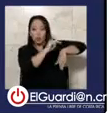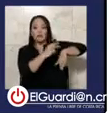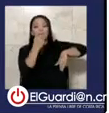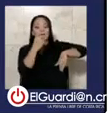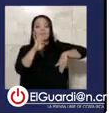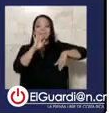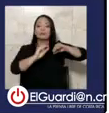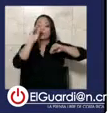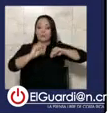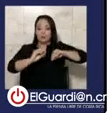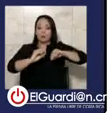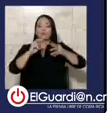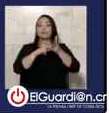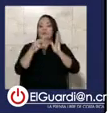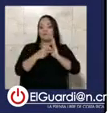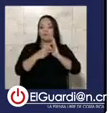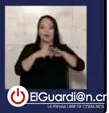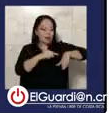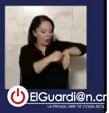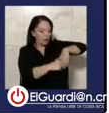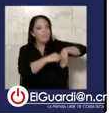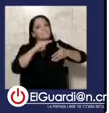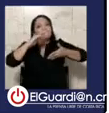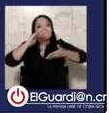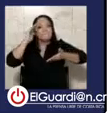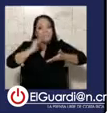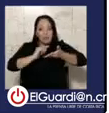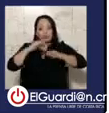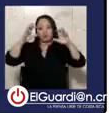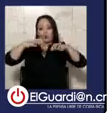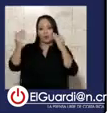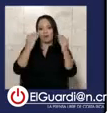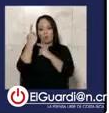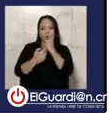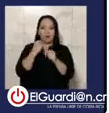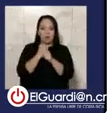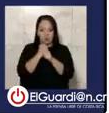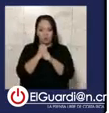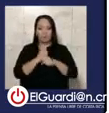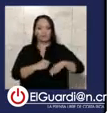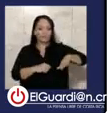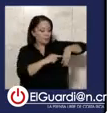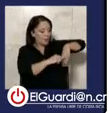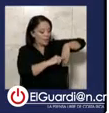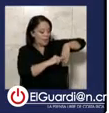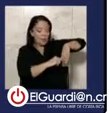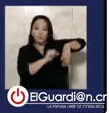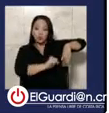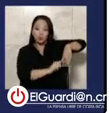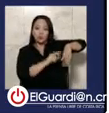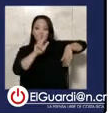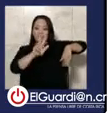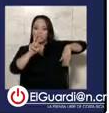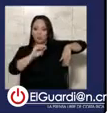sea, prácticamente en el Caribe hemos tenido la mitad de lluvia que lo que se espera en un año normal. Luego en el Caribe Sur tenemos un 32%